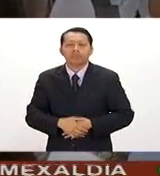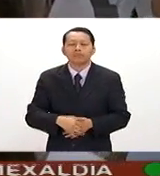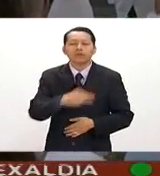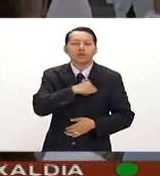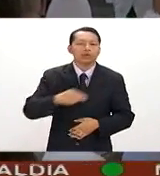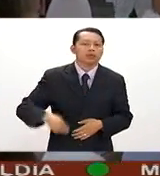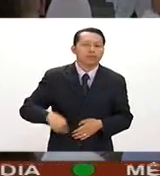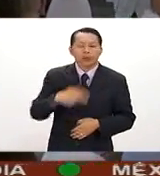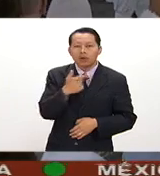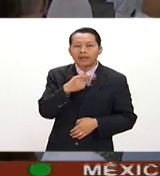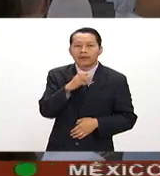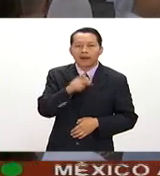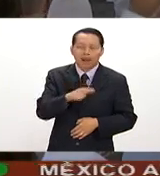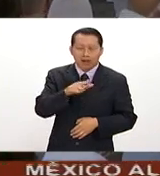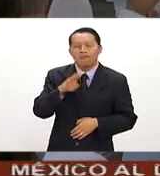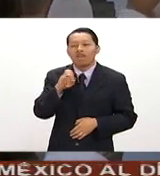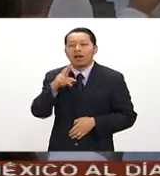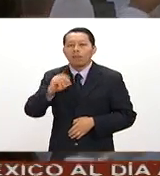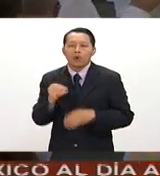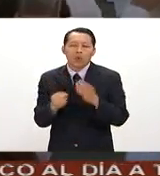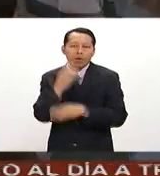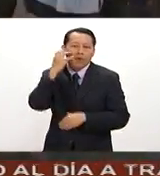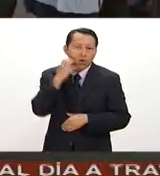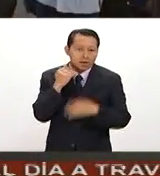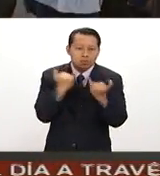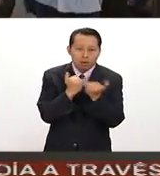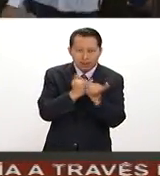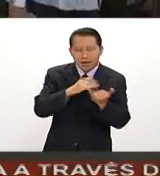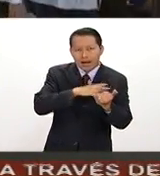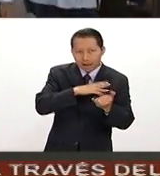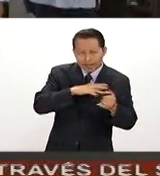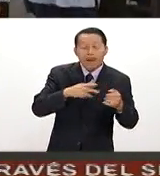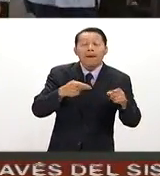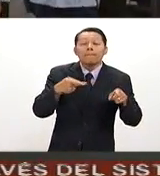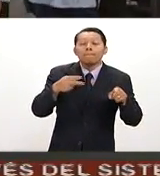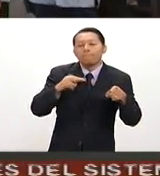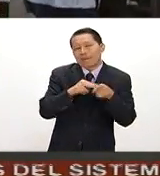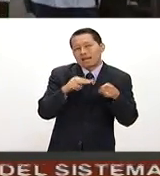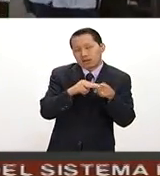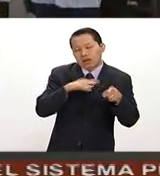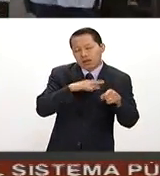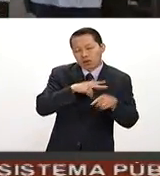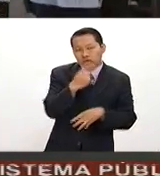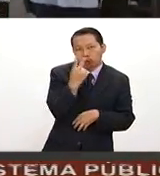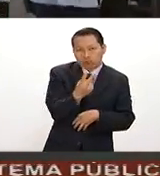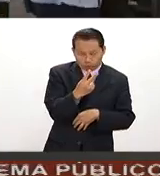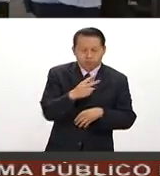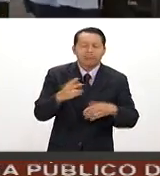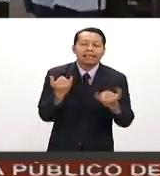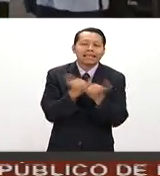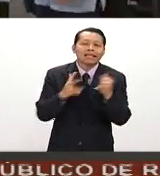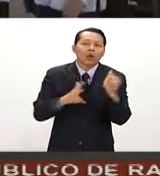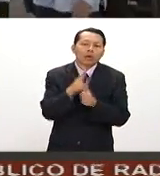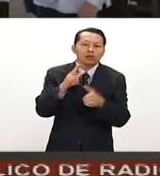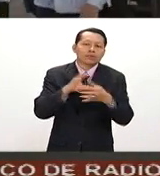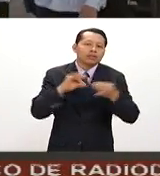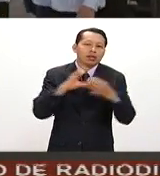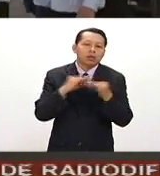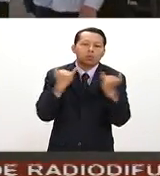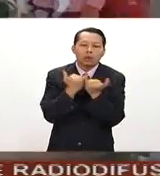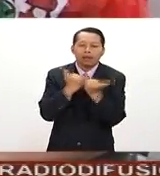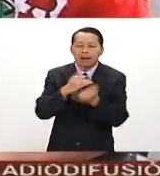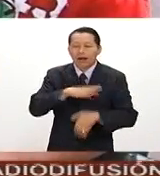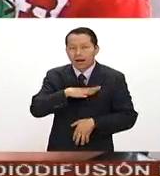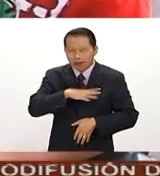de General Bravo, Nuevo León, los parques eólicos Ventica y Ventica 2, el presidente Peña Nieto dijo que otro beneficio de la reforma